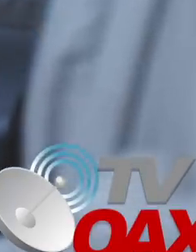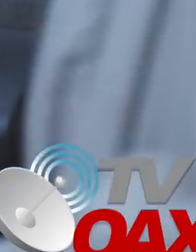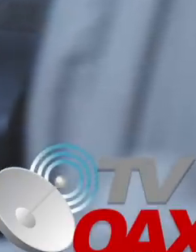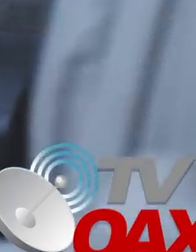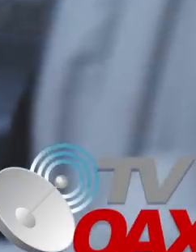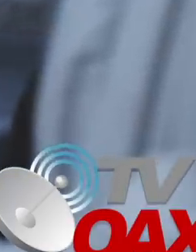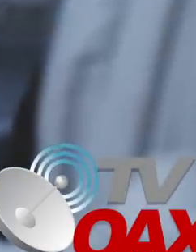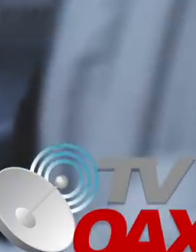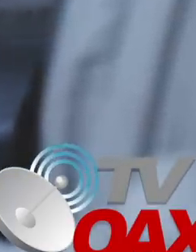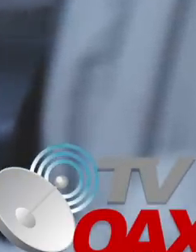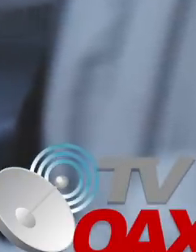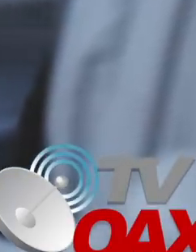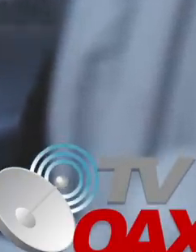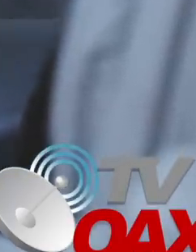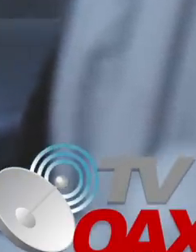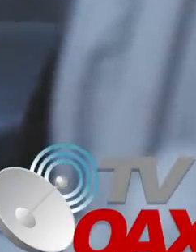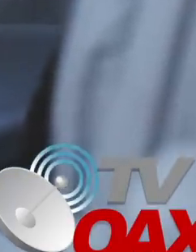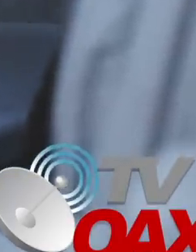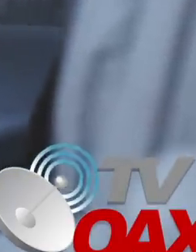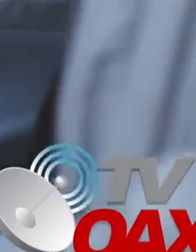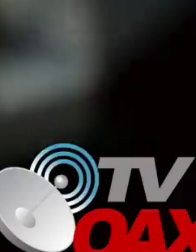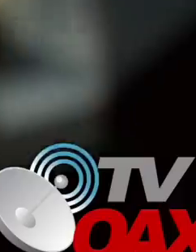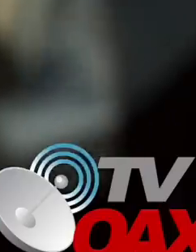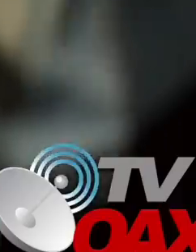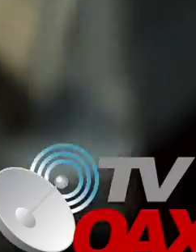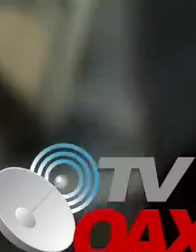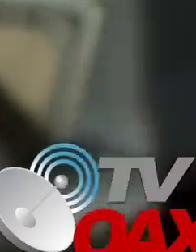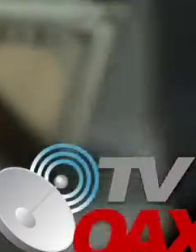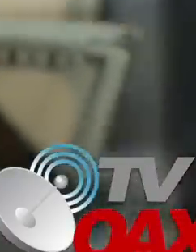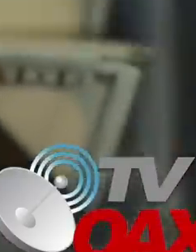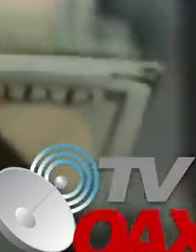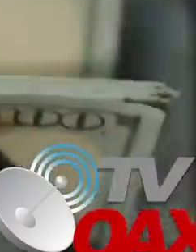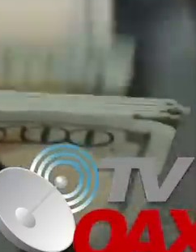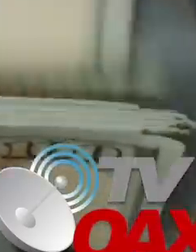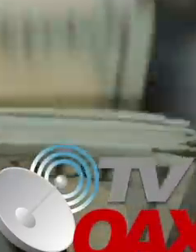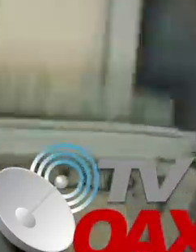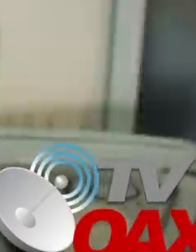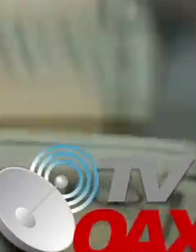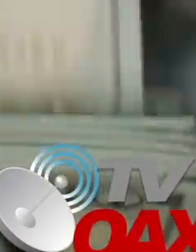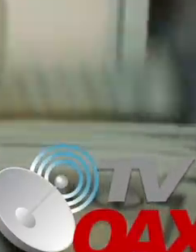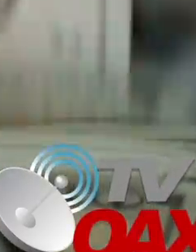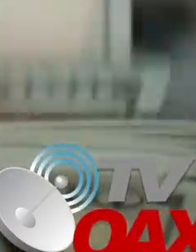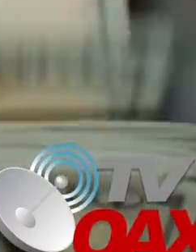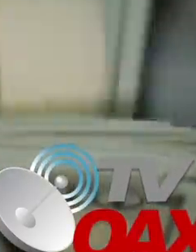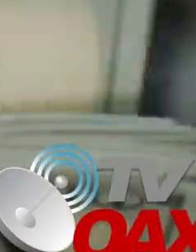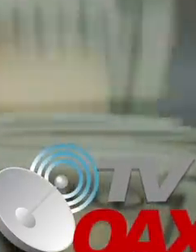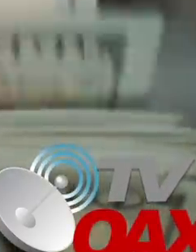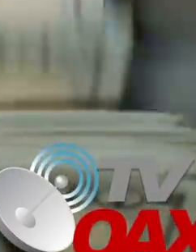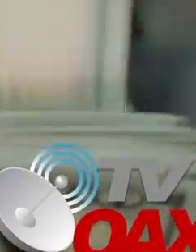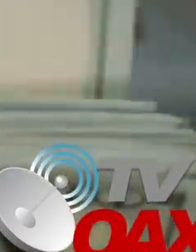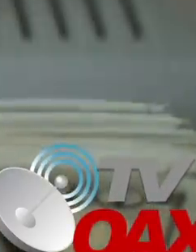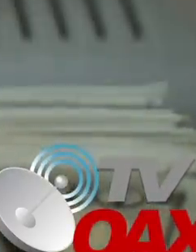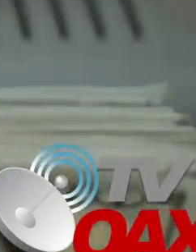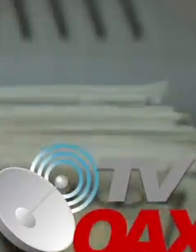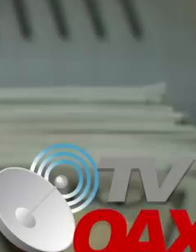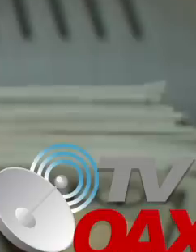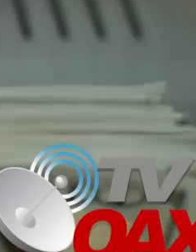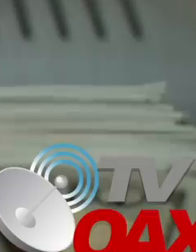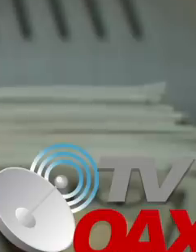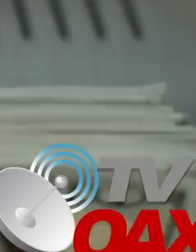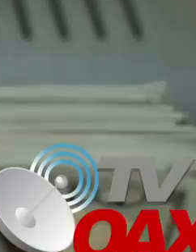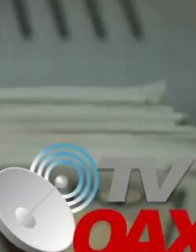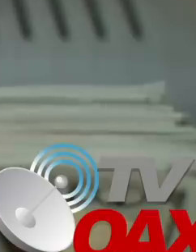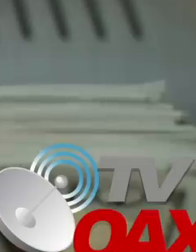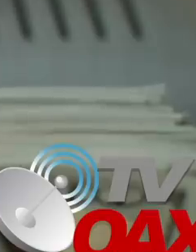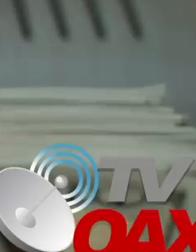Además, el presidente recalcó que la hacienda pública cuenta con suficiente dinero para realizar esta compra